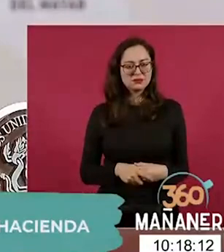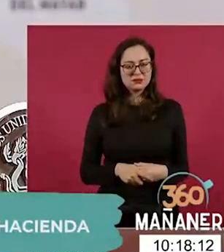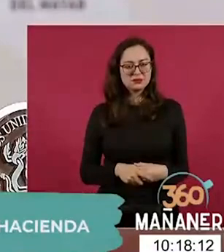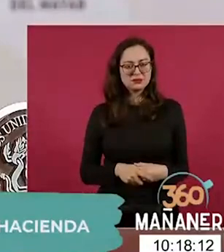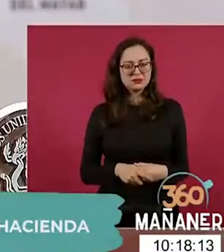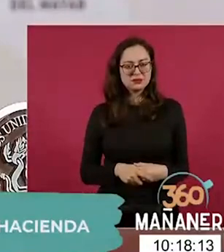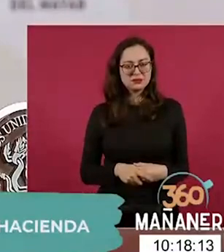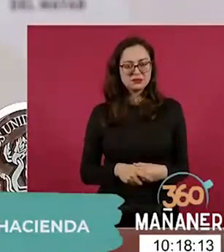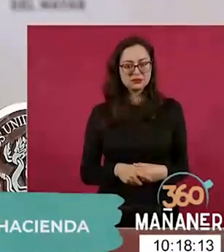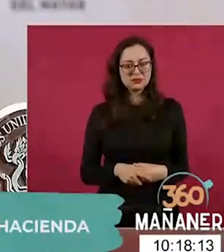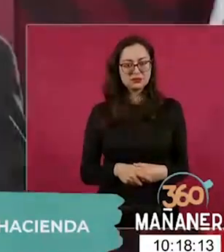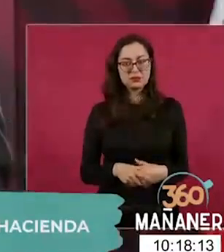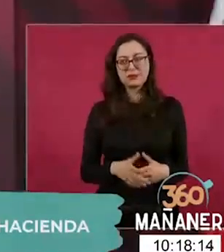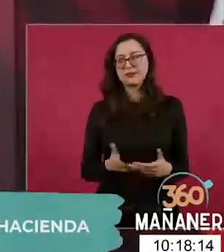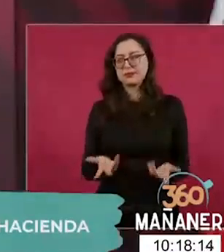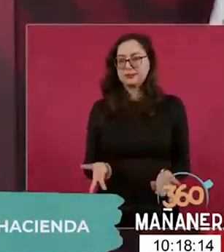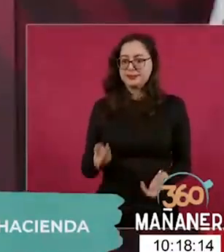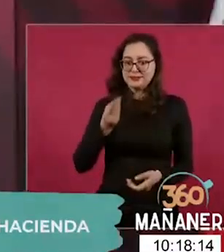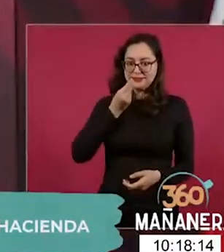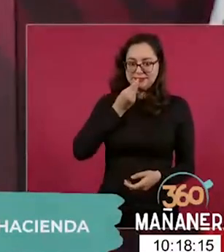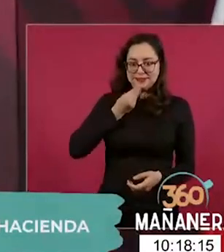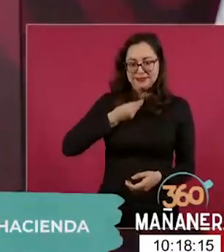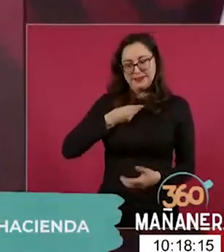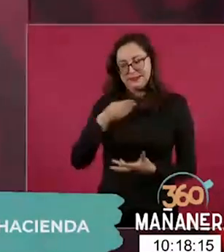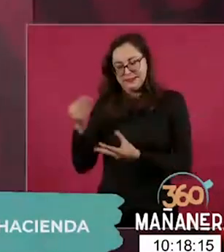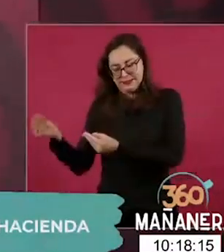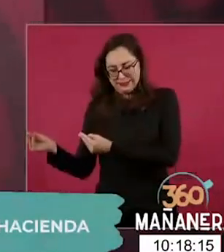tribunal y ya lo